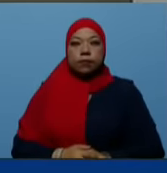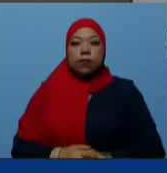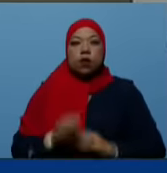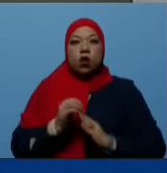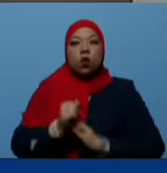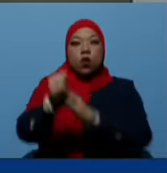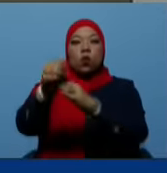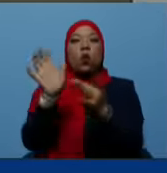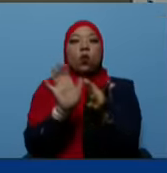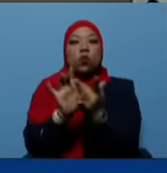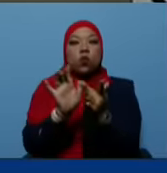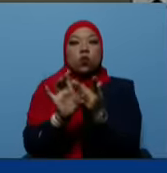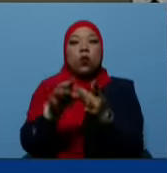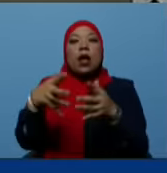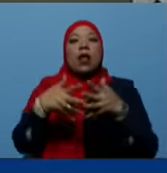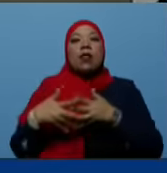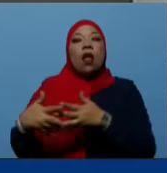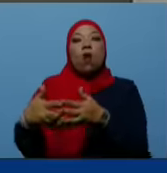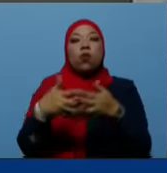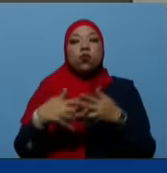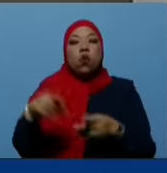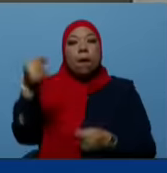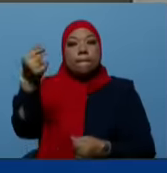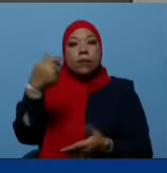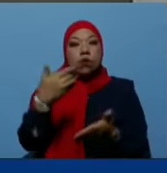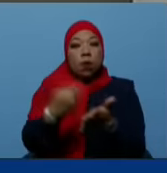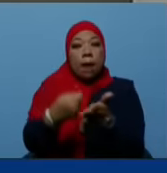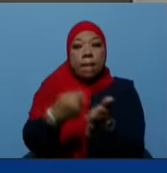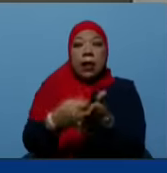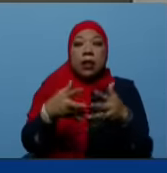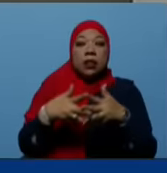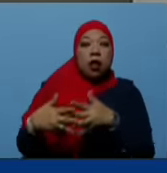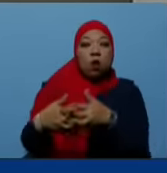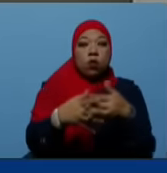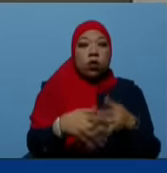Dirigida directamente desde los Estados Unidos, financiada por Estados Unidos.